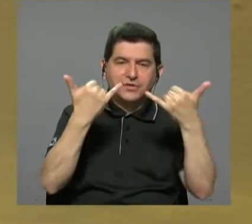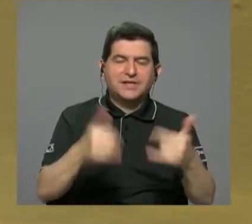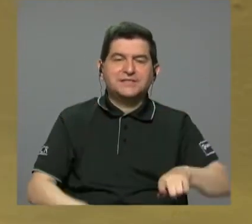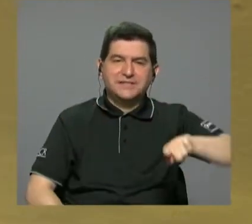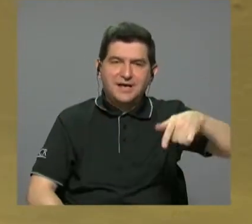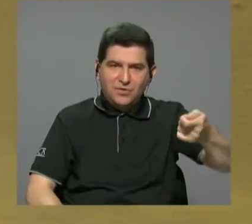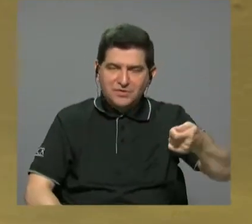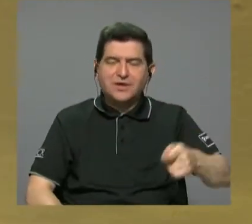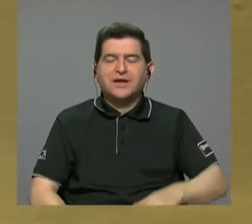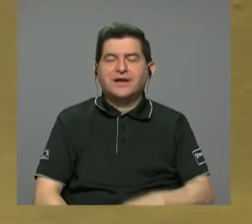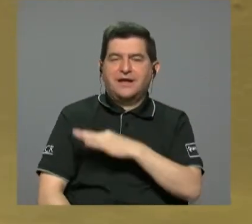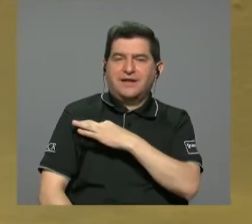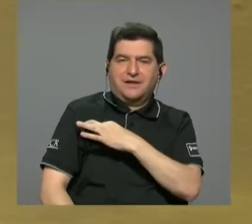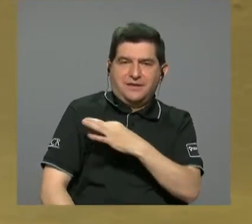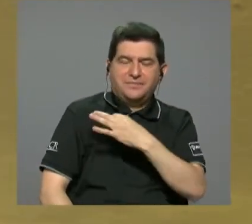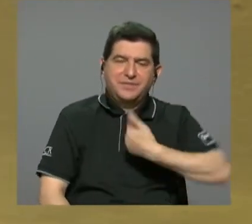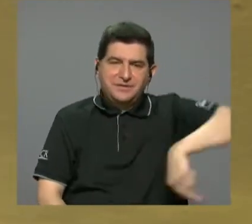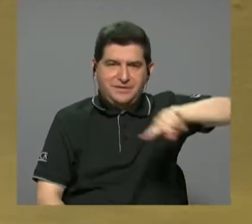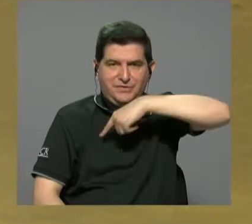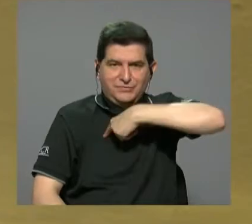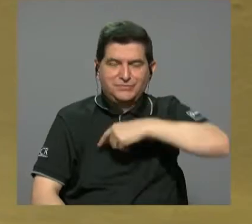canal nos invite a hacerlo.